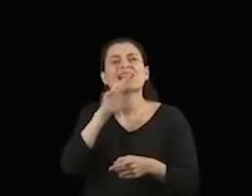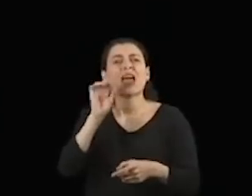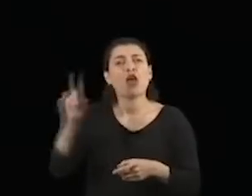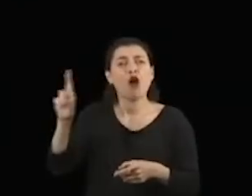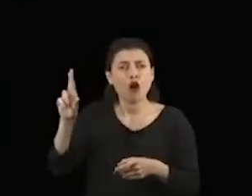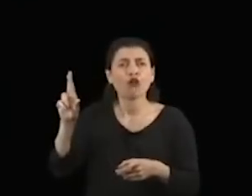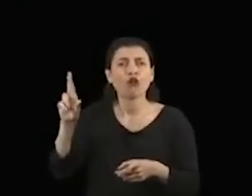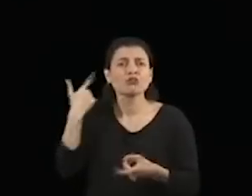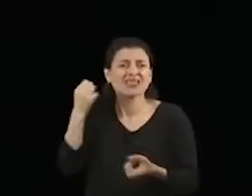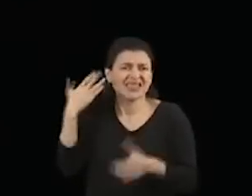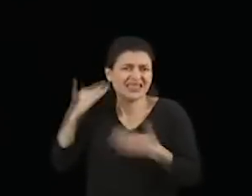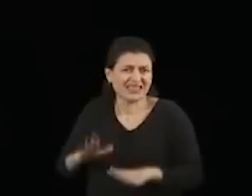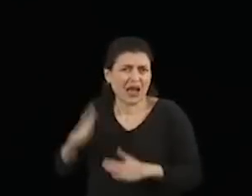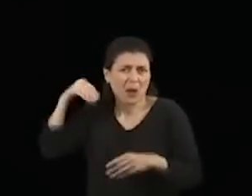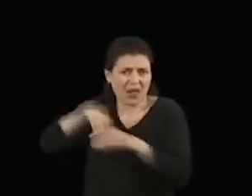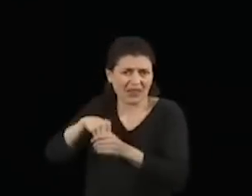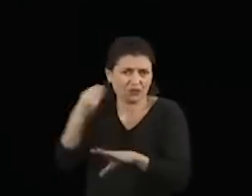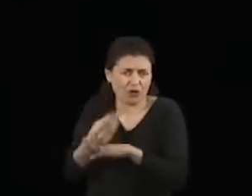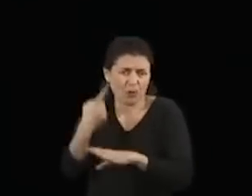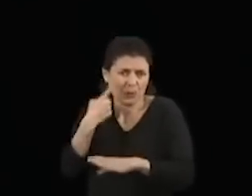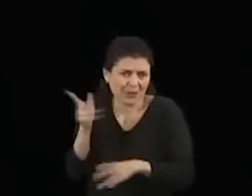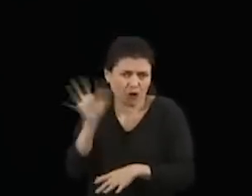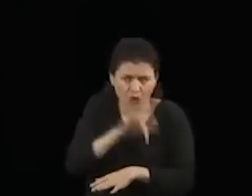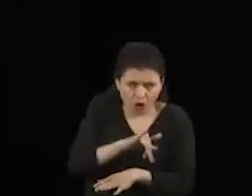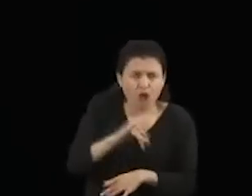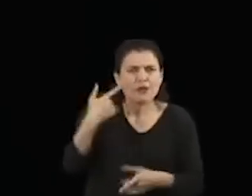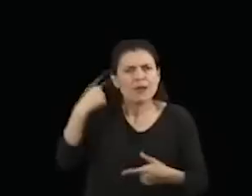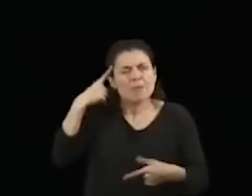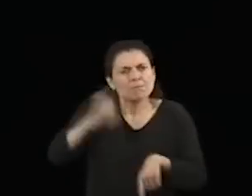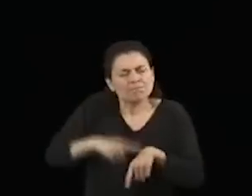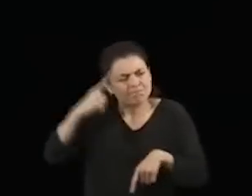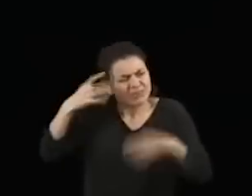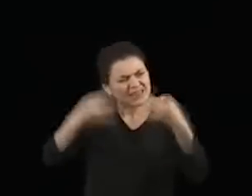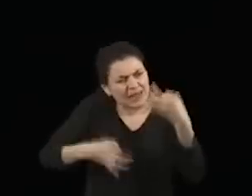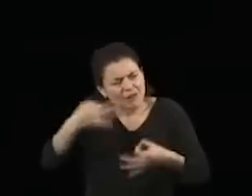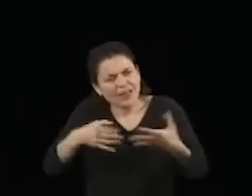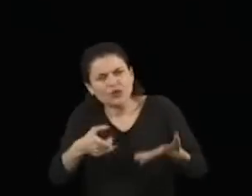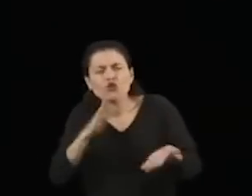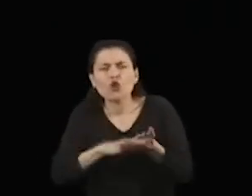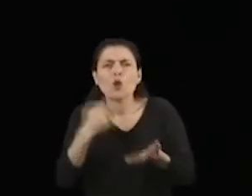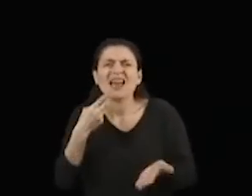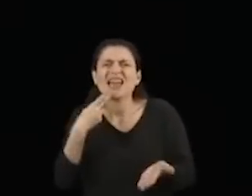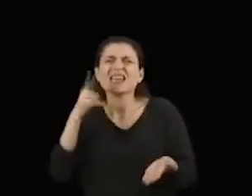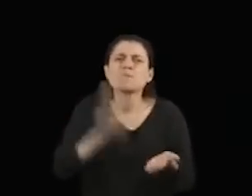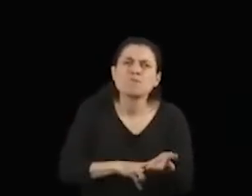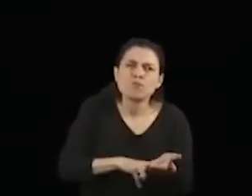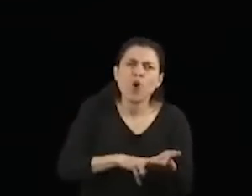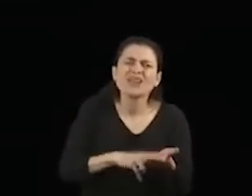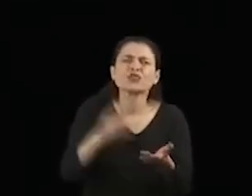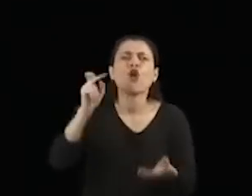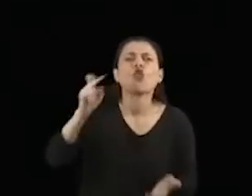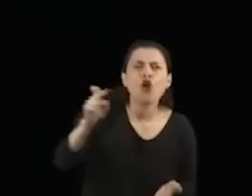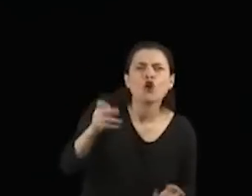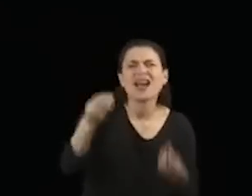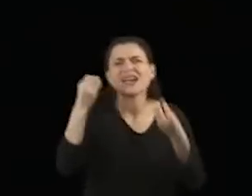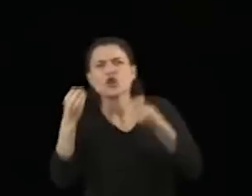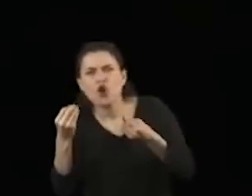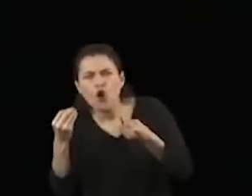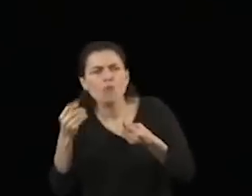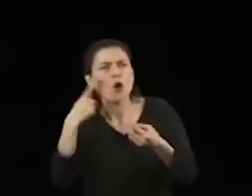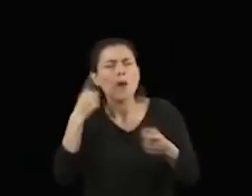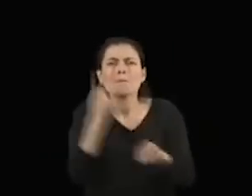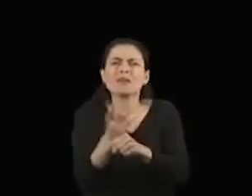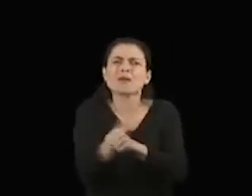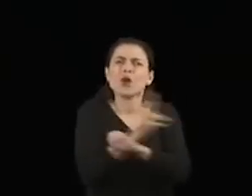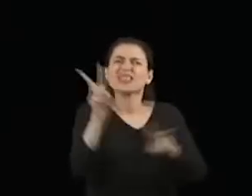dado que íbamos a poner el impuesto país, era que el tipo de cambio estuviera